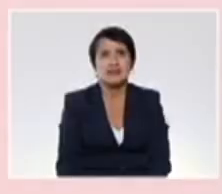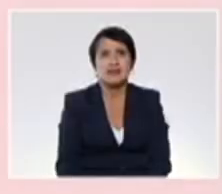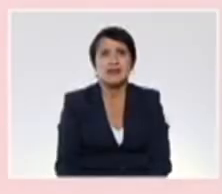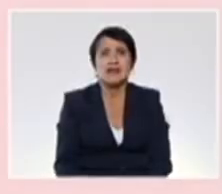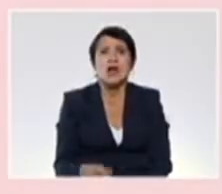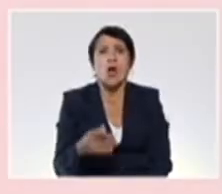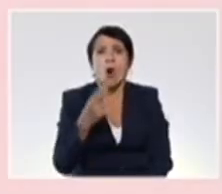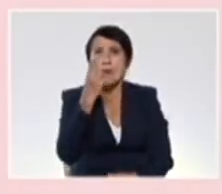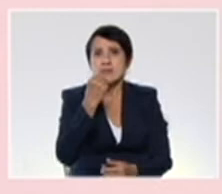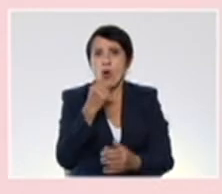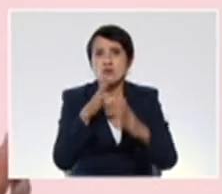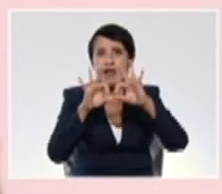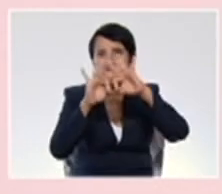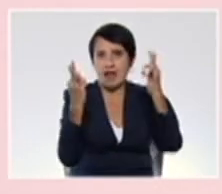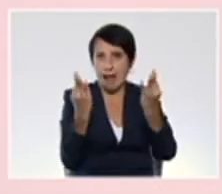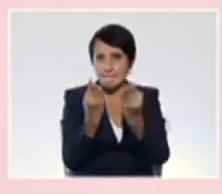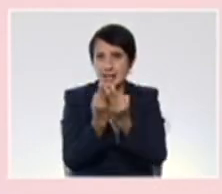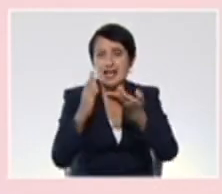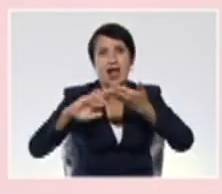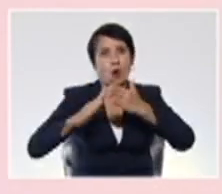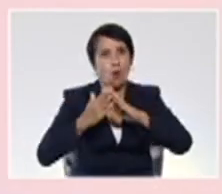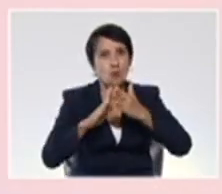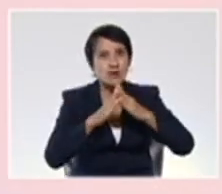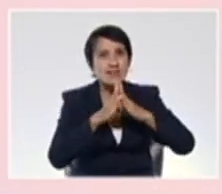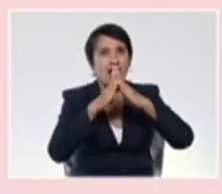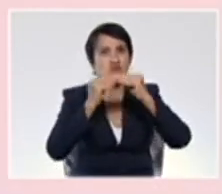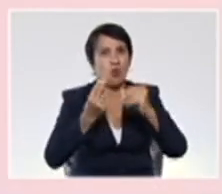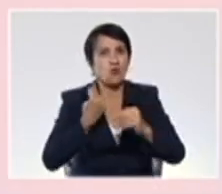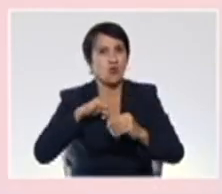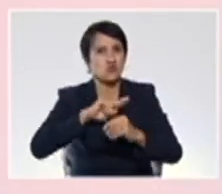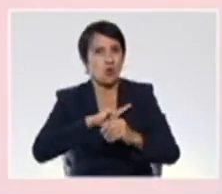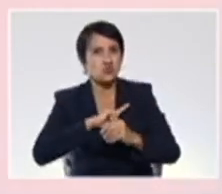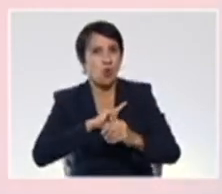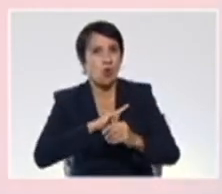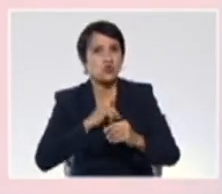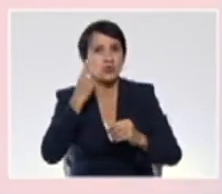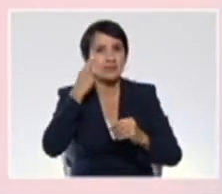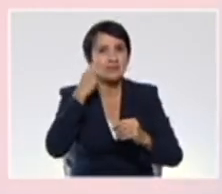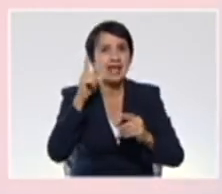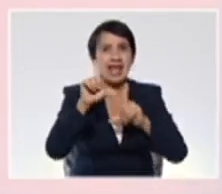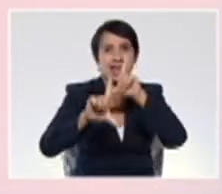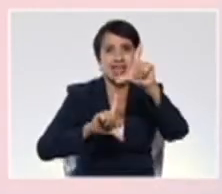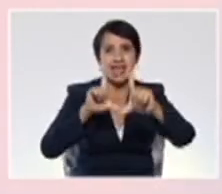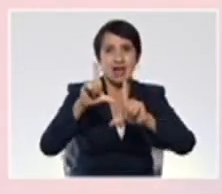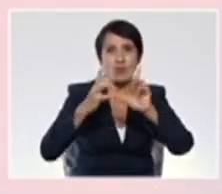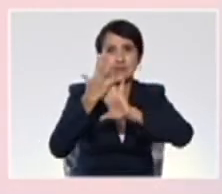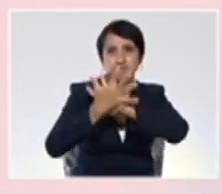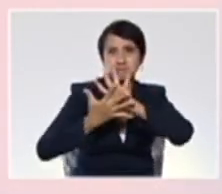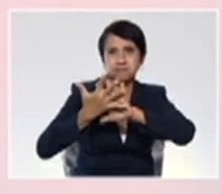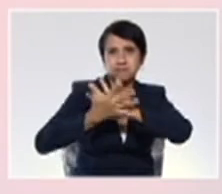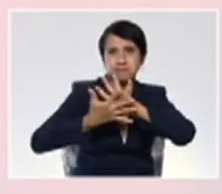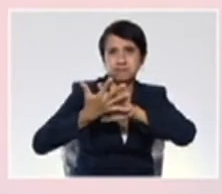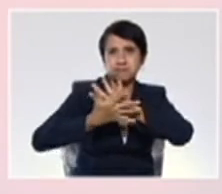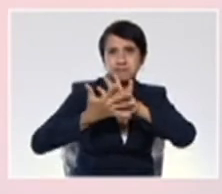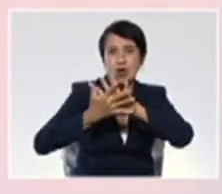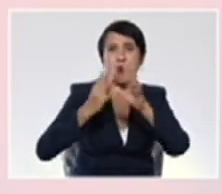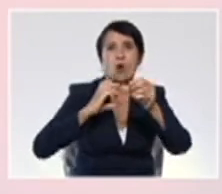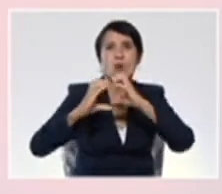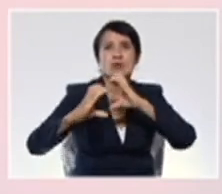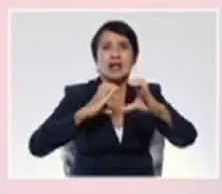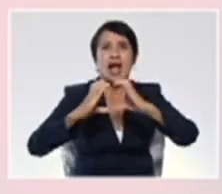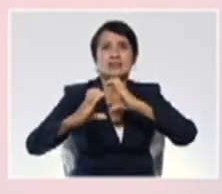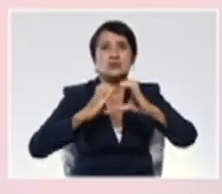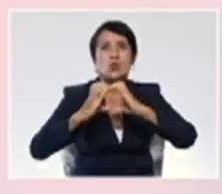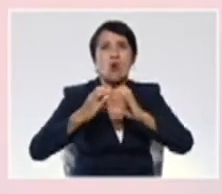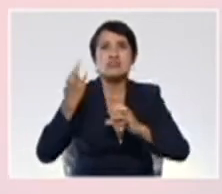Compromiso de ustedes como familia, de la comunidad en general y de nosotros de apropiarnos de esa lengua de señas venezolana que garantice una comunicación